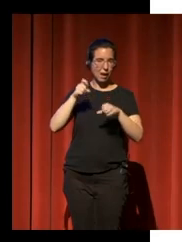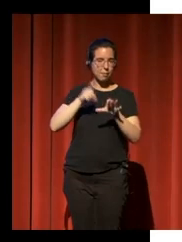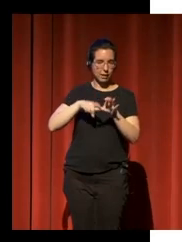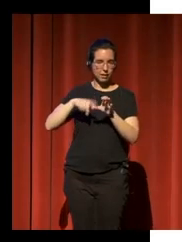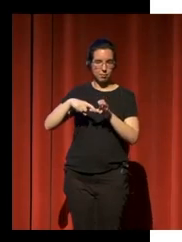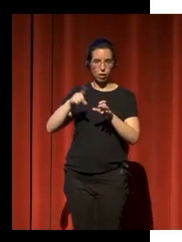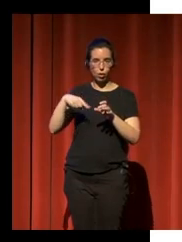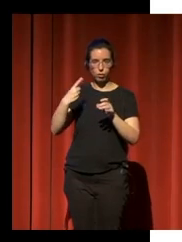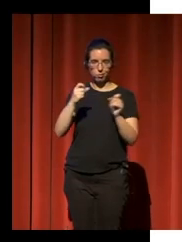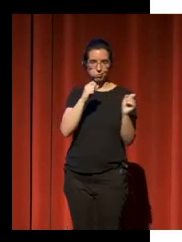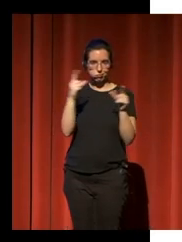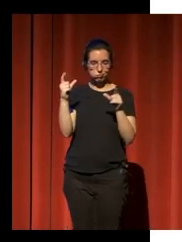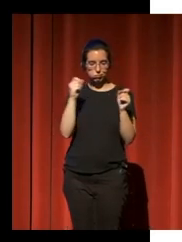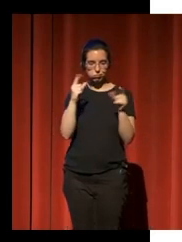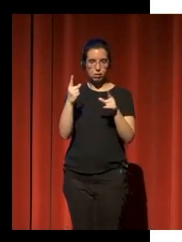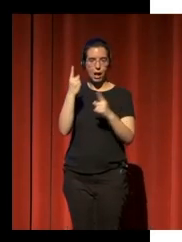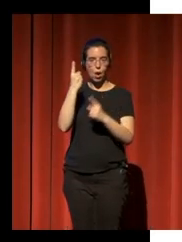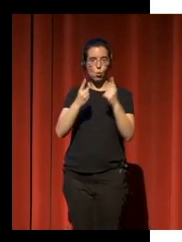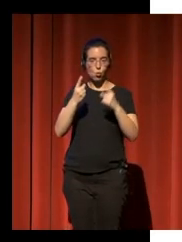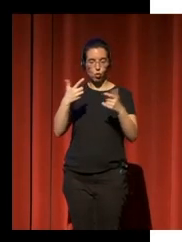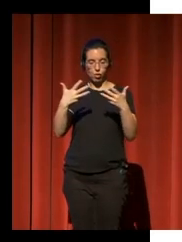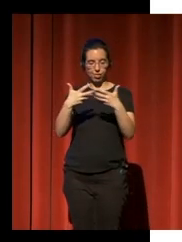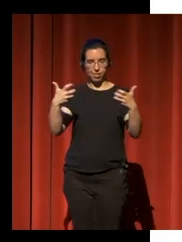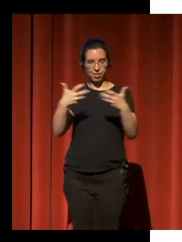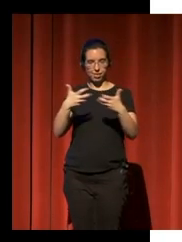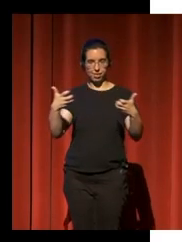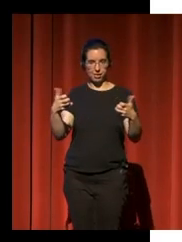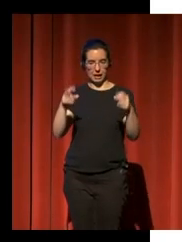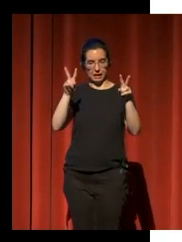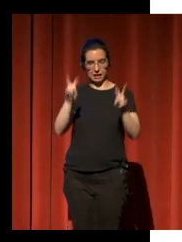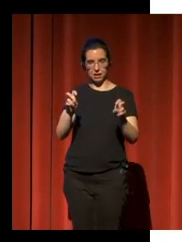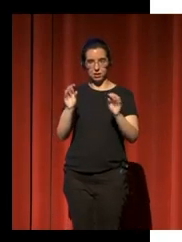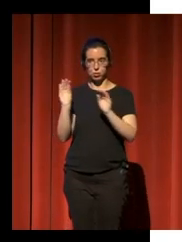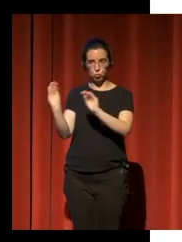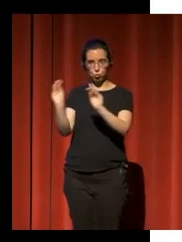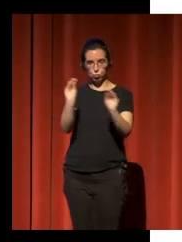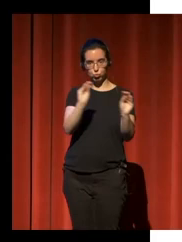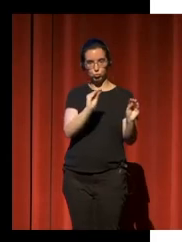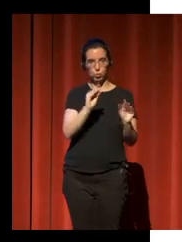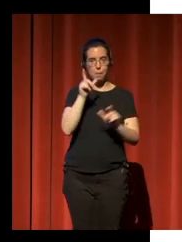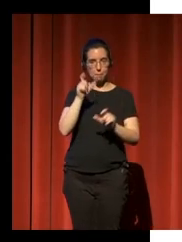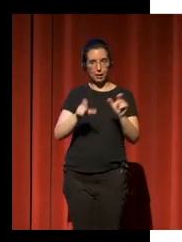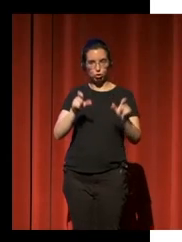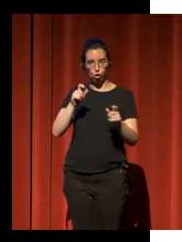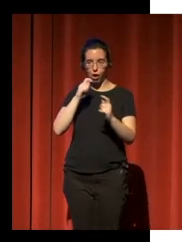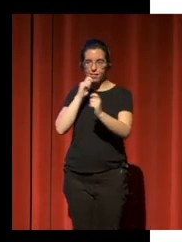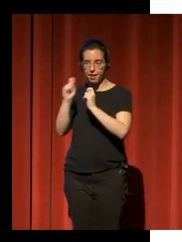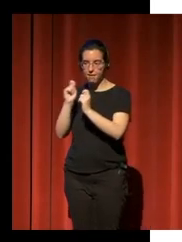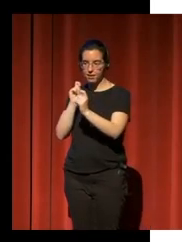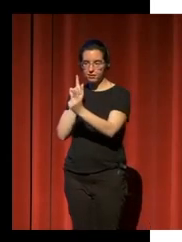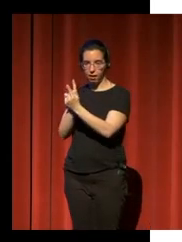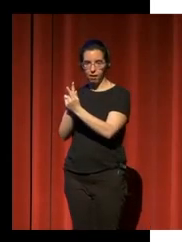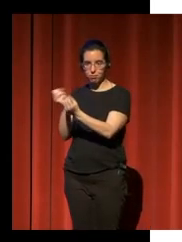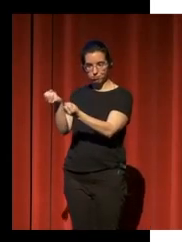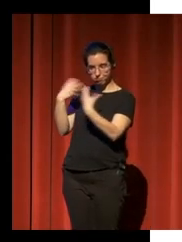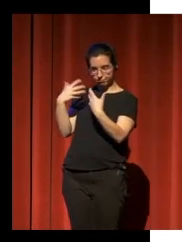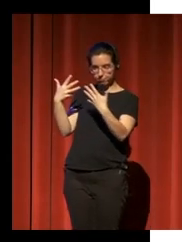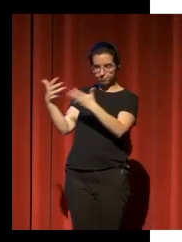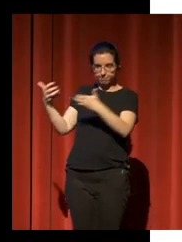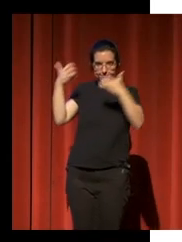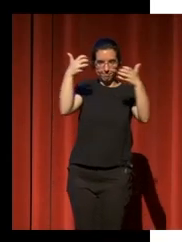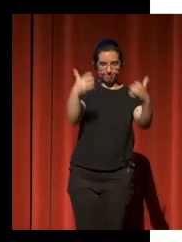acompañadas de algunas citas de eh dig digamos de personal entrevistado o de los talleres